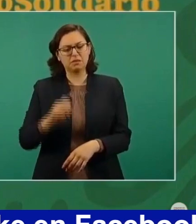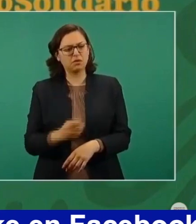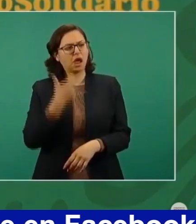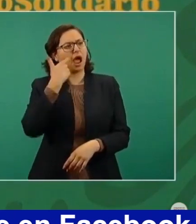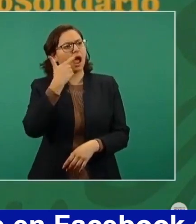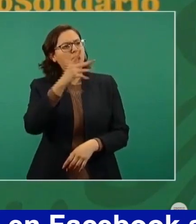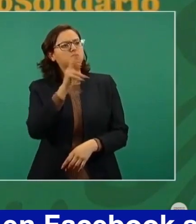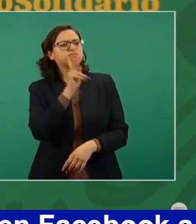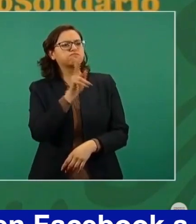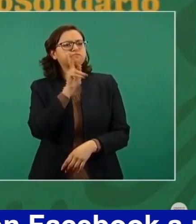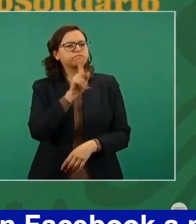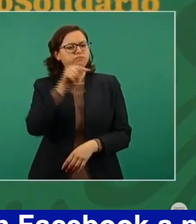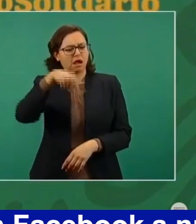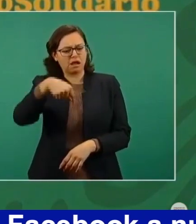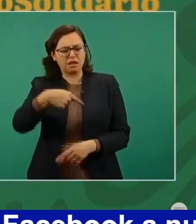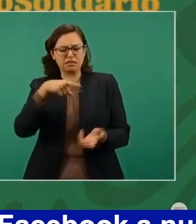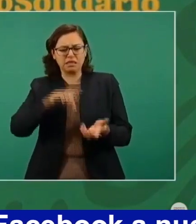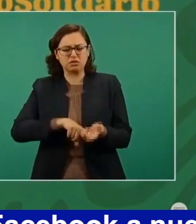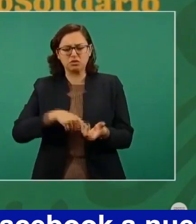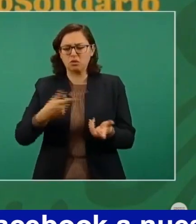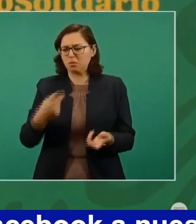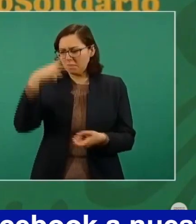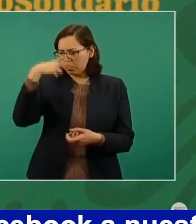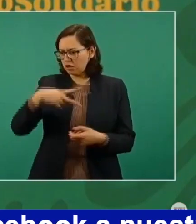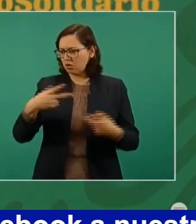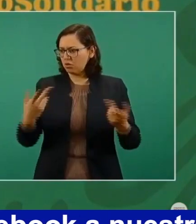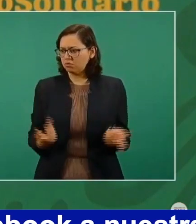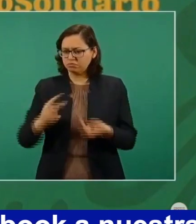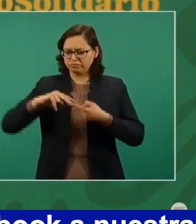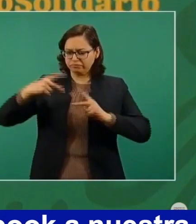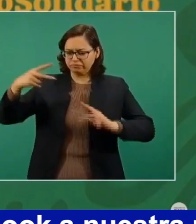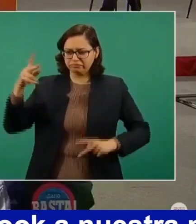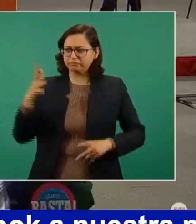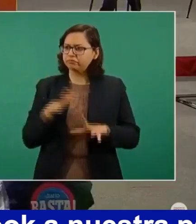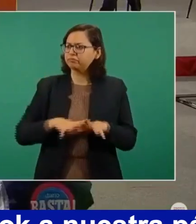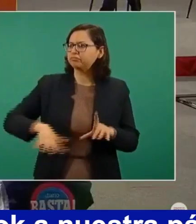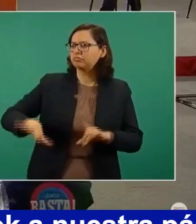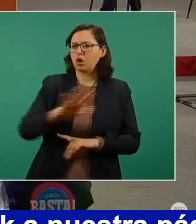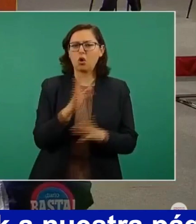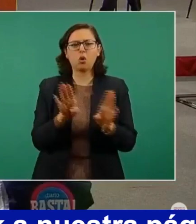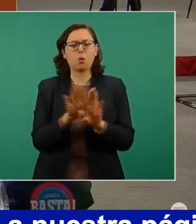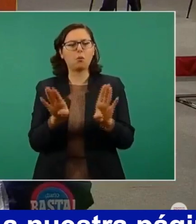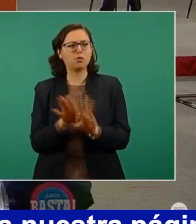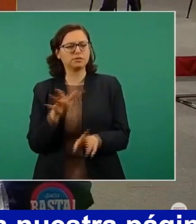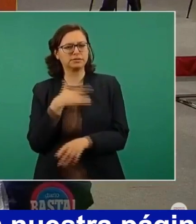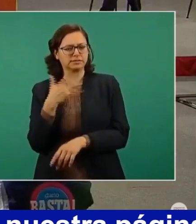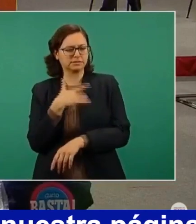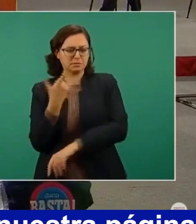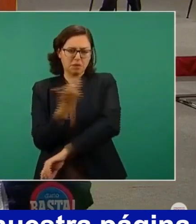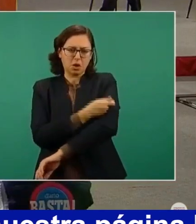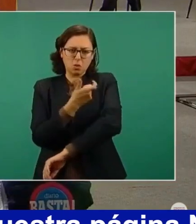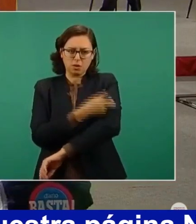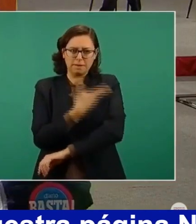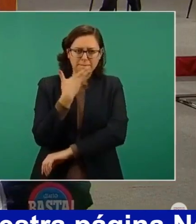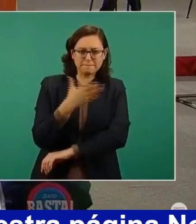vacuna en nuestra genética, en nuestra población. Y así se hizo.